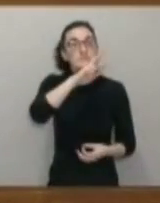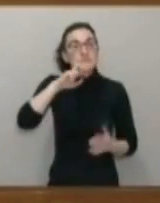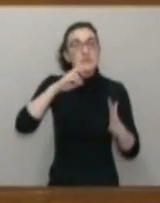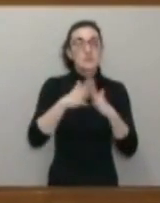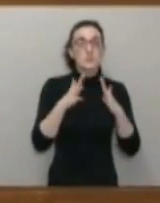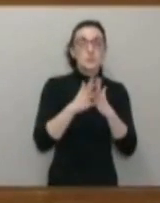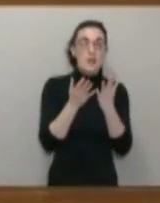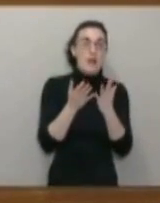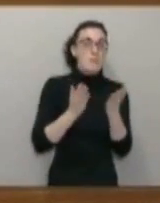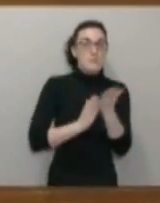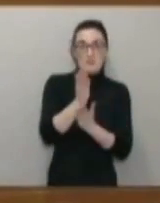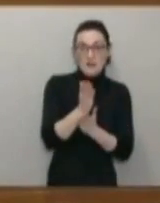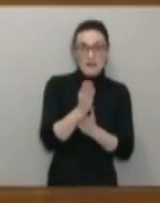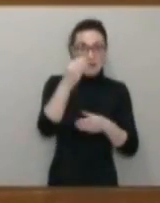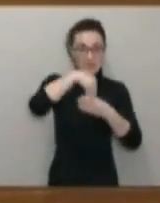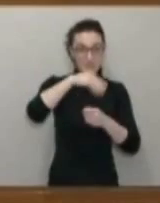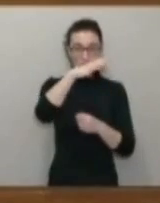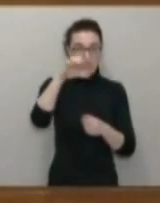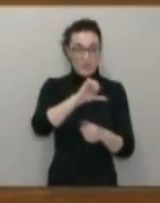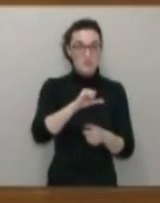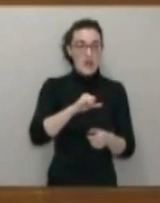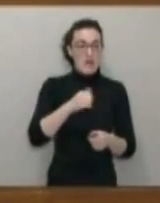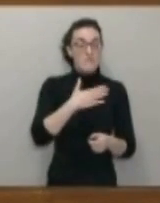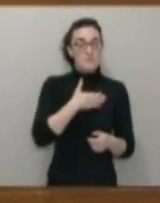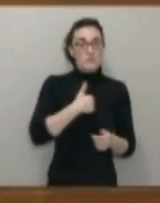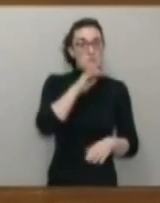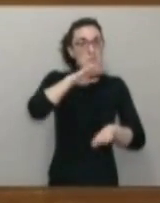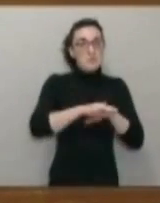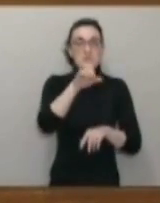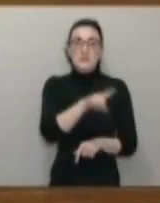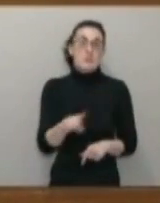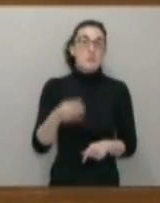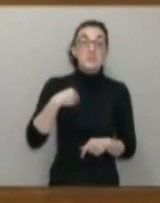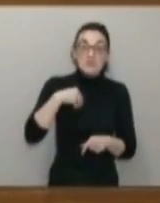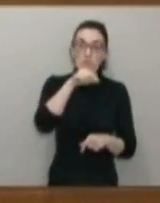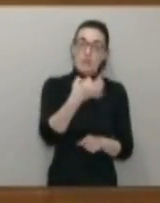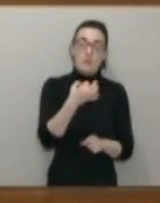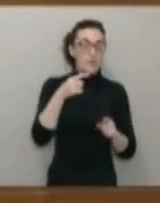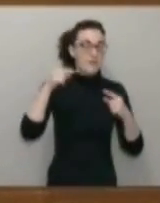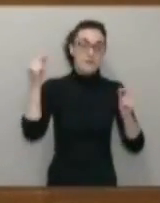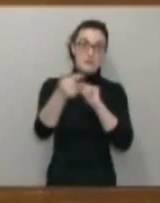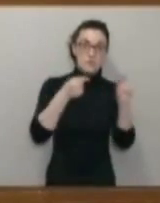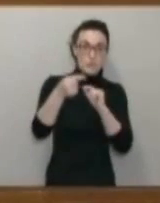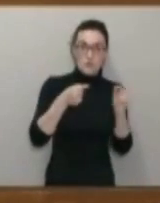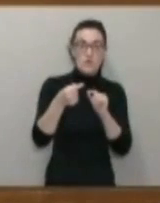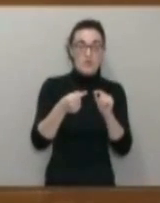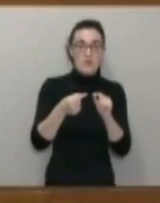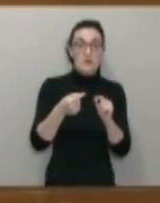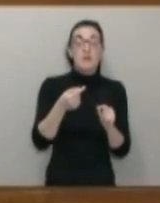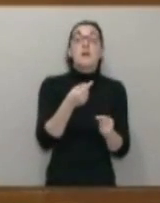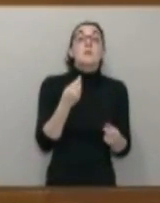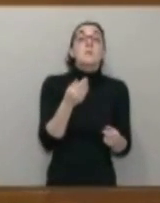estructura permanente del CES para cumplir estas funciones. Creo que esa debería de ser la discusión y el debate. Su función como medio